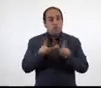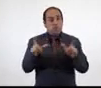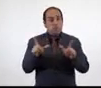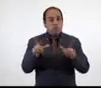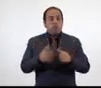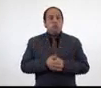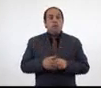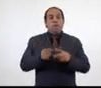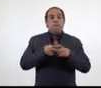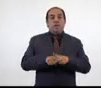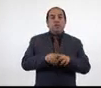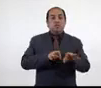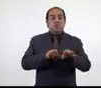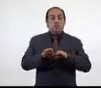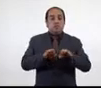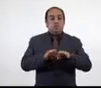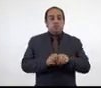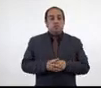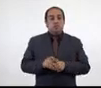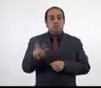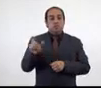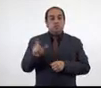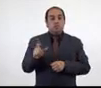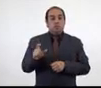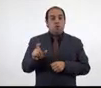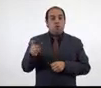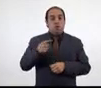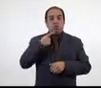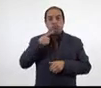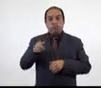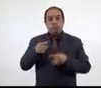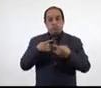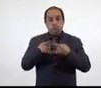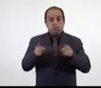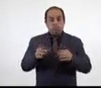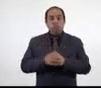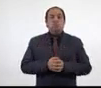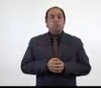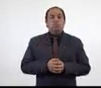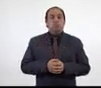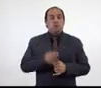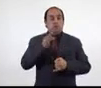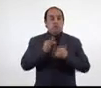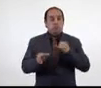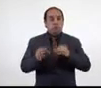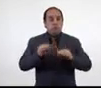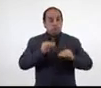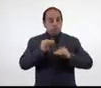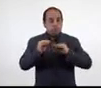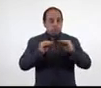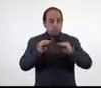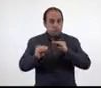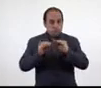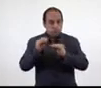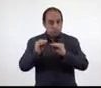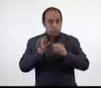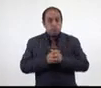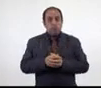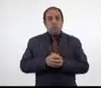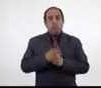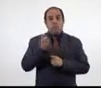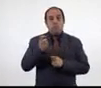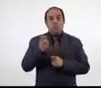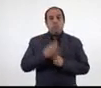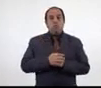para iniciar nuestras operaciones en cuanto se nos sea liberada las vías. Por último, vamos a mover esa dresina que tenemos en la